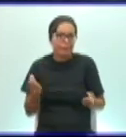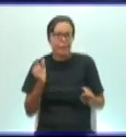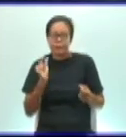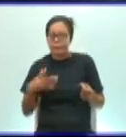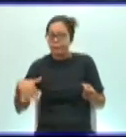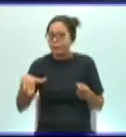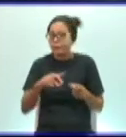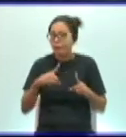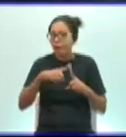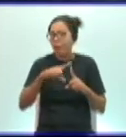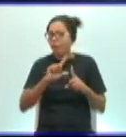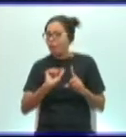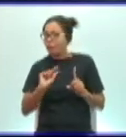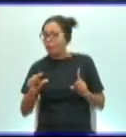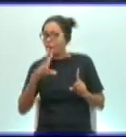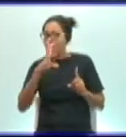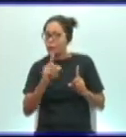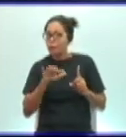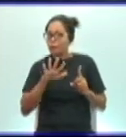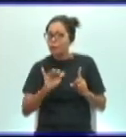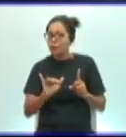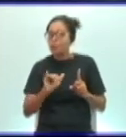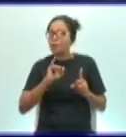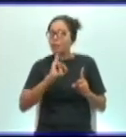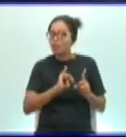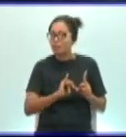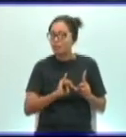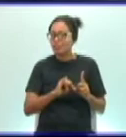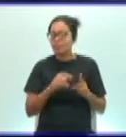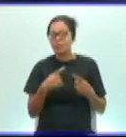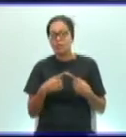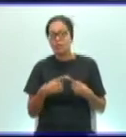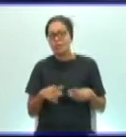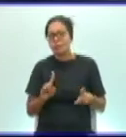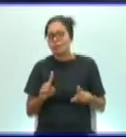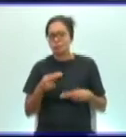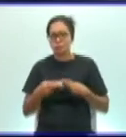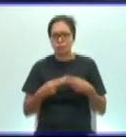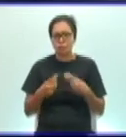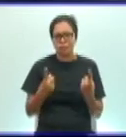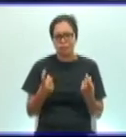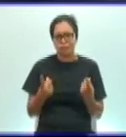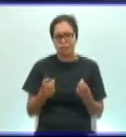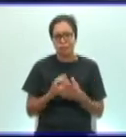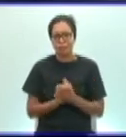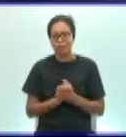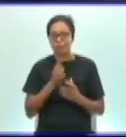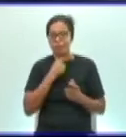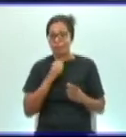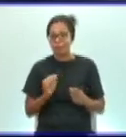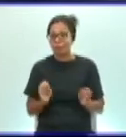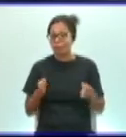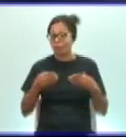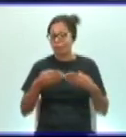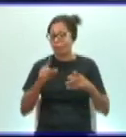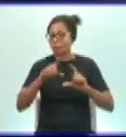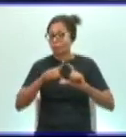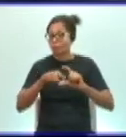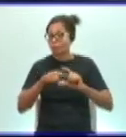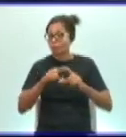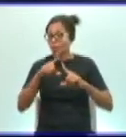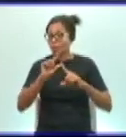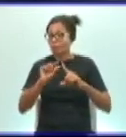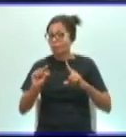una gran parte de ellas del tema 5 que dan continuidad en el 6. Incluso cuando terminamos el contenido del tema 6, que es